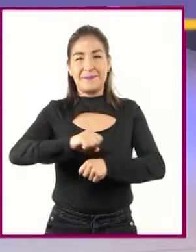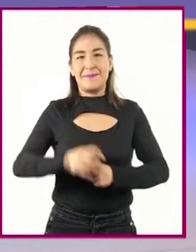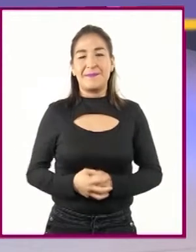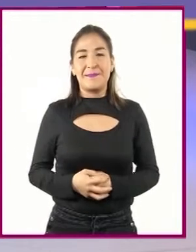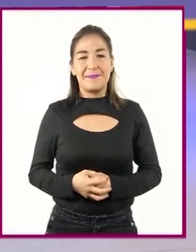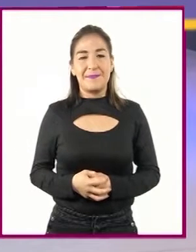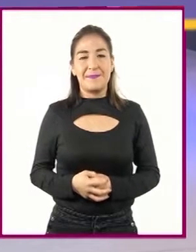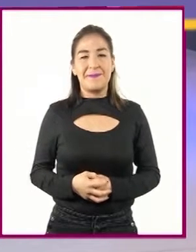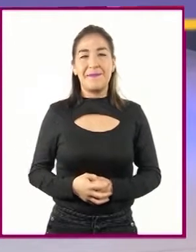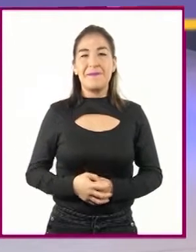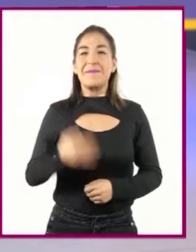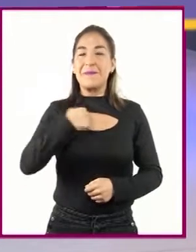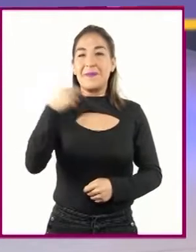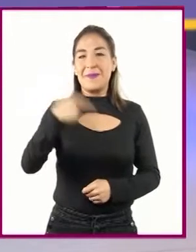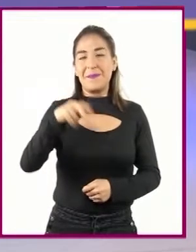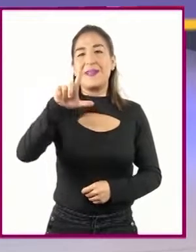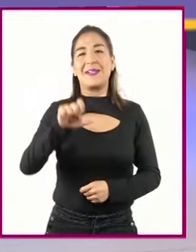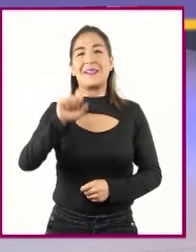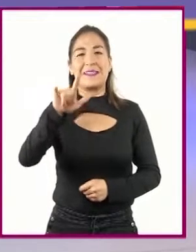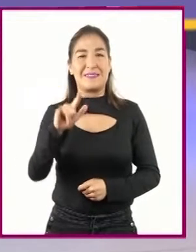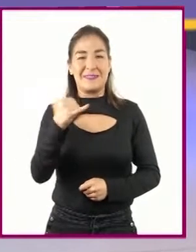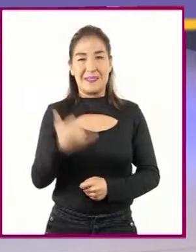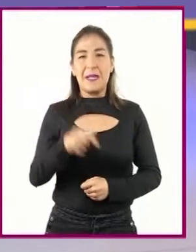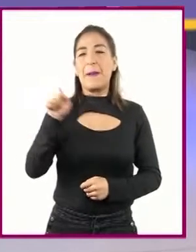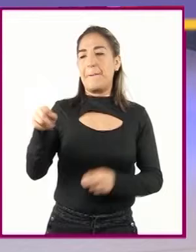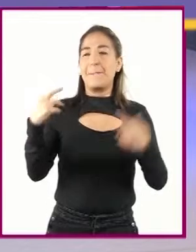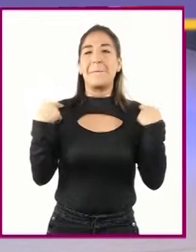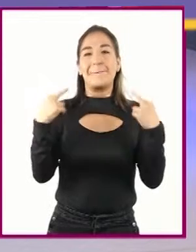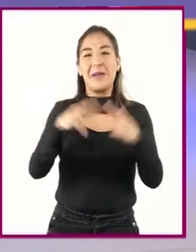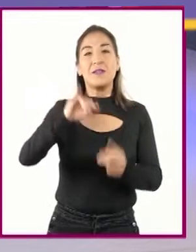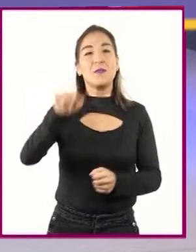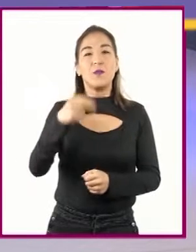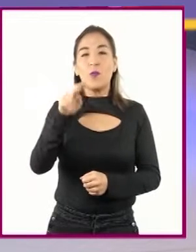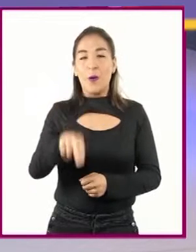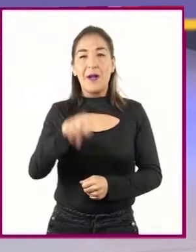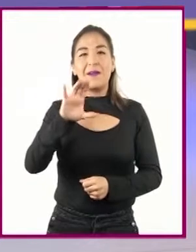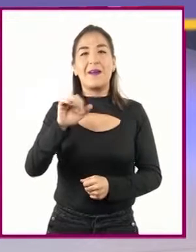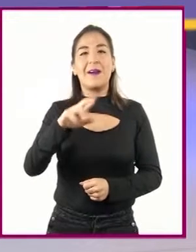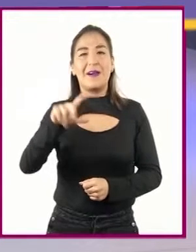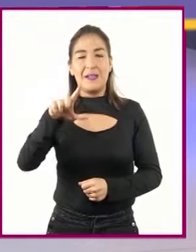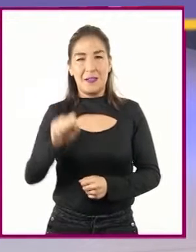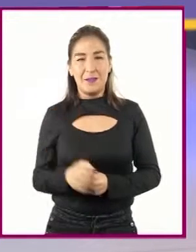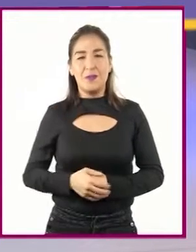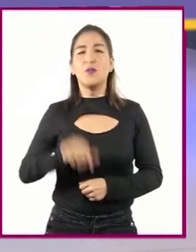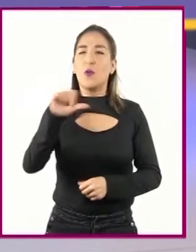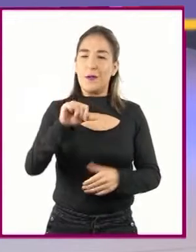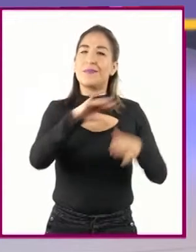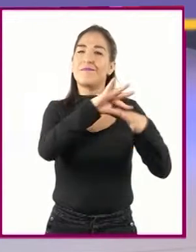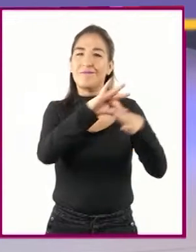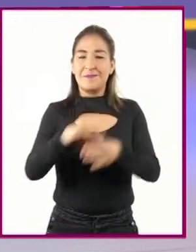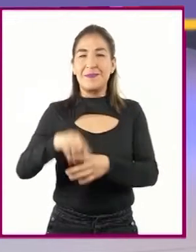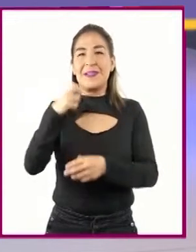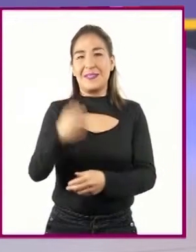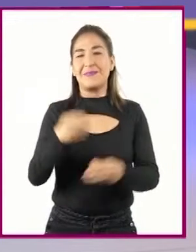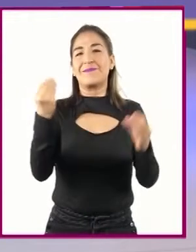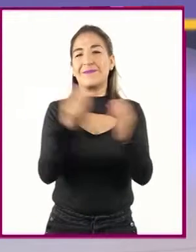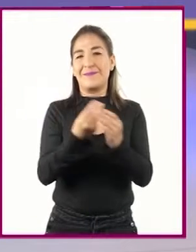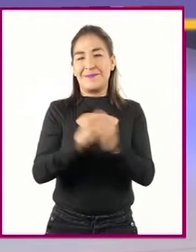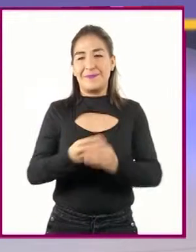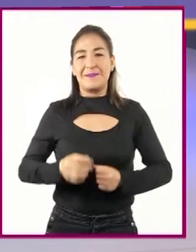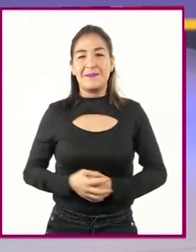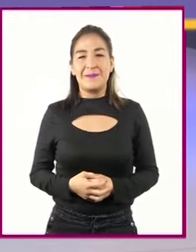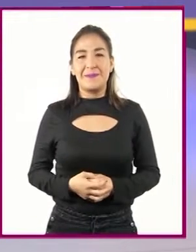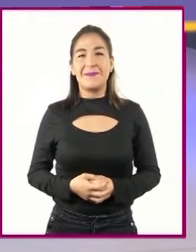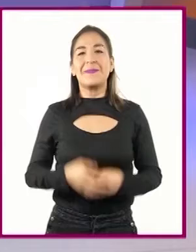de secundaria. Mi nombre es Leslie Mendívil y el profesor Juan Carlos Martínez Cortés nos guiará a lo largo de esta